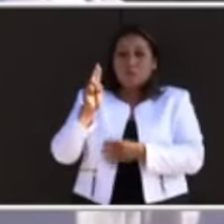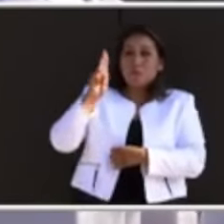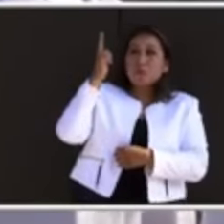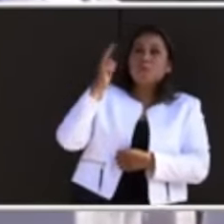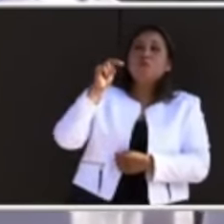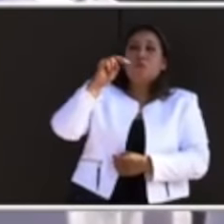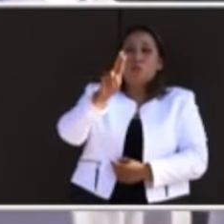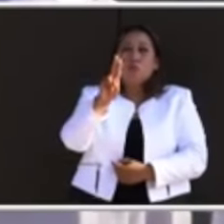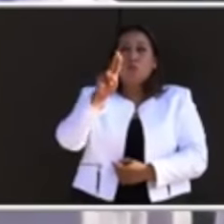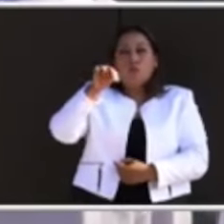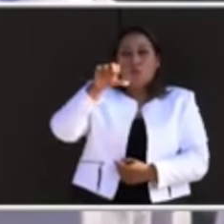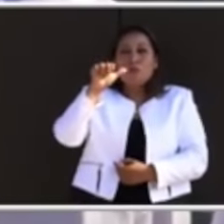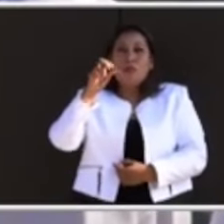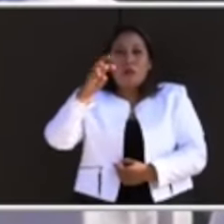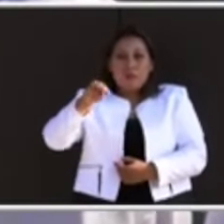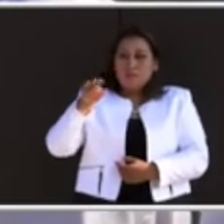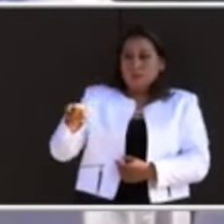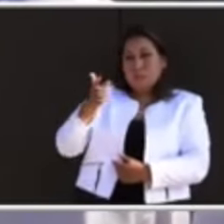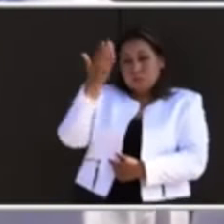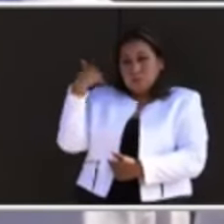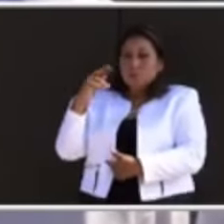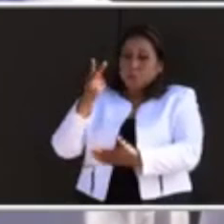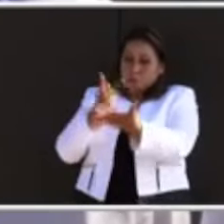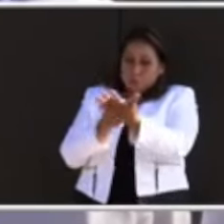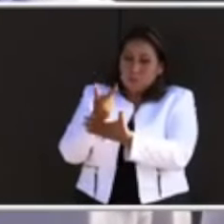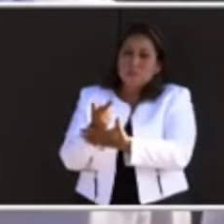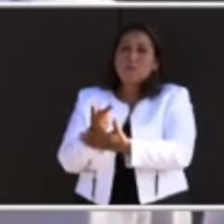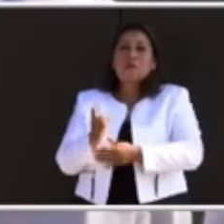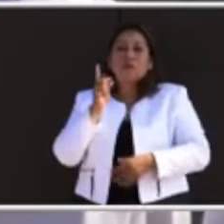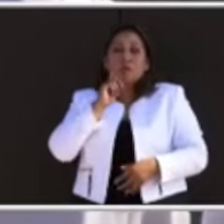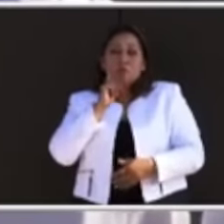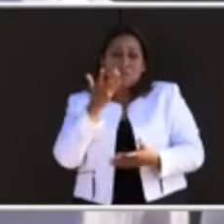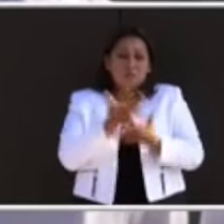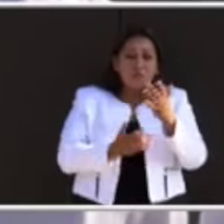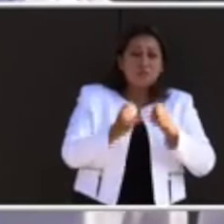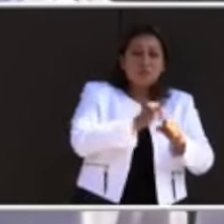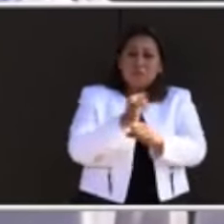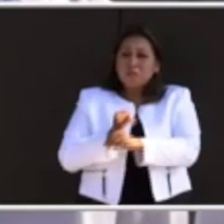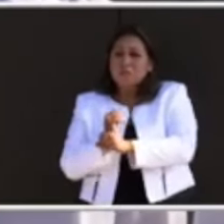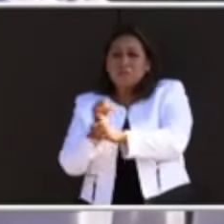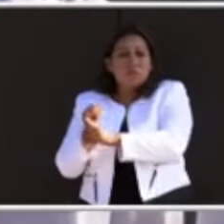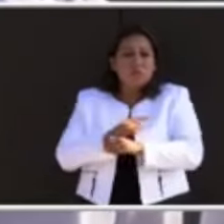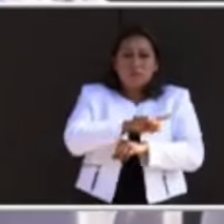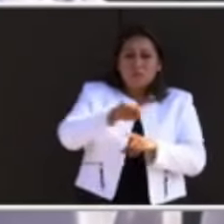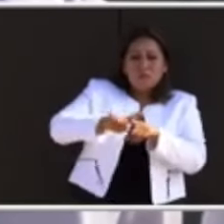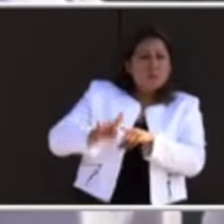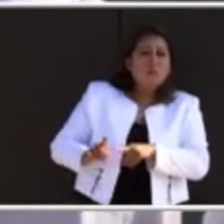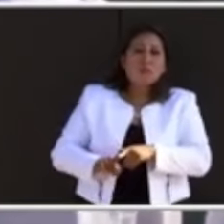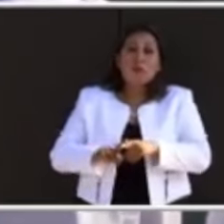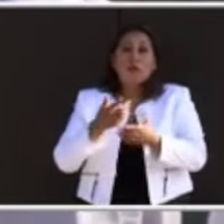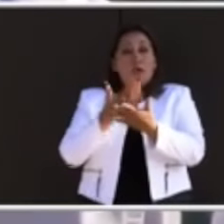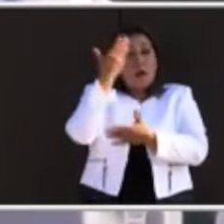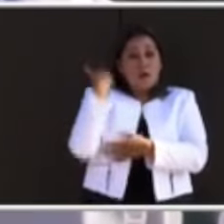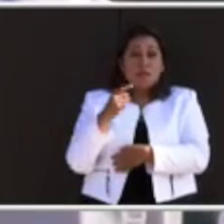Cuenta con diversos cursos en amparo procesal en materia laboral y evaluación de desempeño. Fue directora de